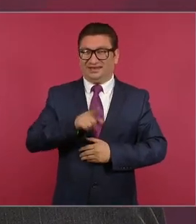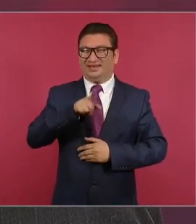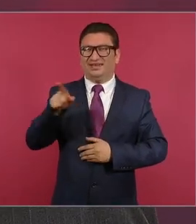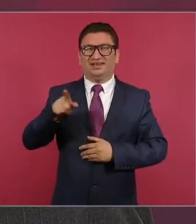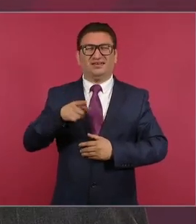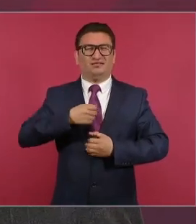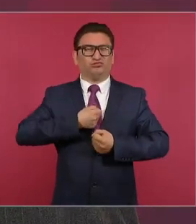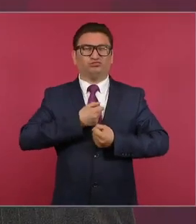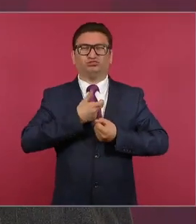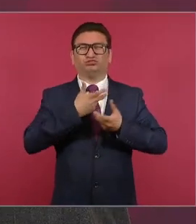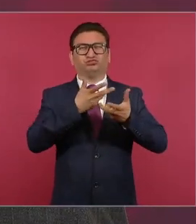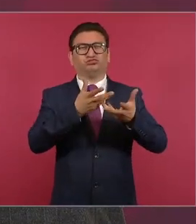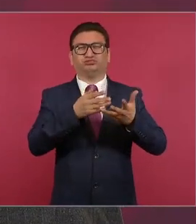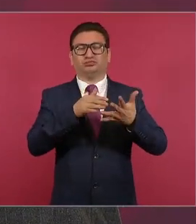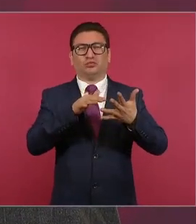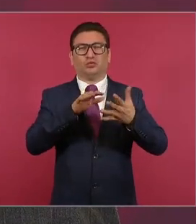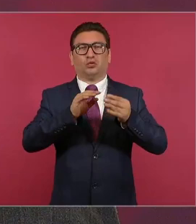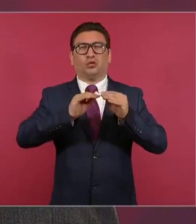transparentes,